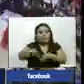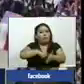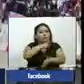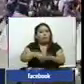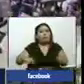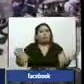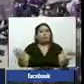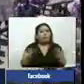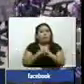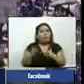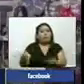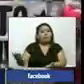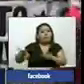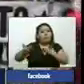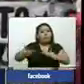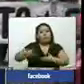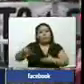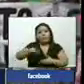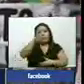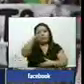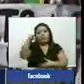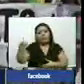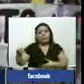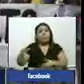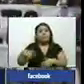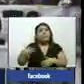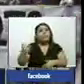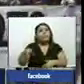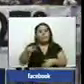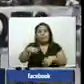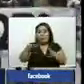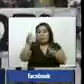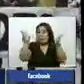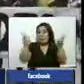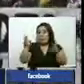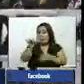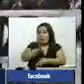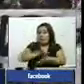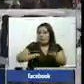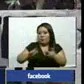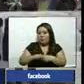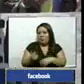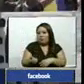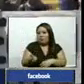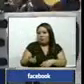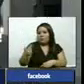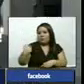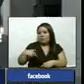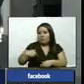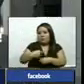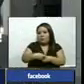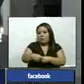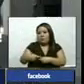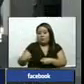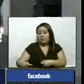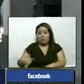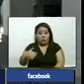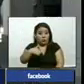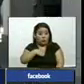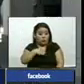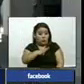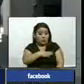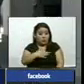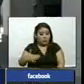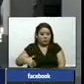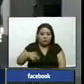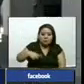cumbres del Foro de Cooperación Económica Asia-Pacífico y Mundial del Clima que se iban a celebrar en noviembre y diciembre. Como presidente de todos los